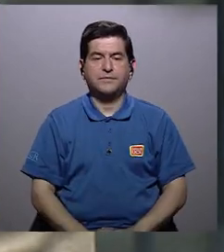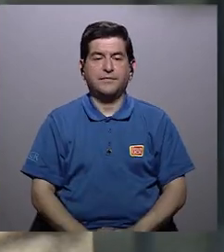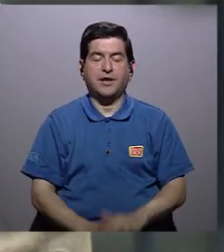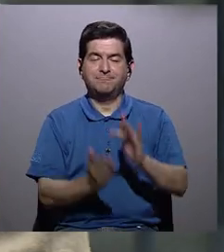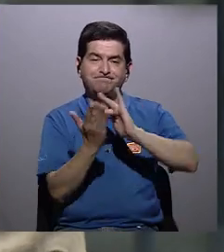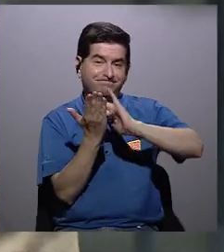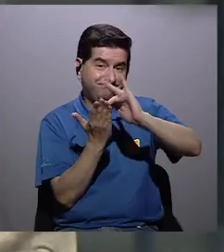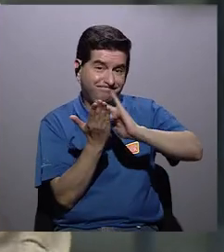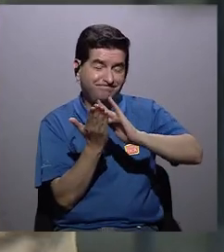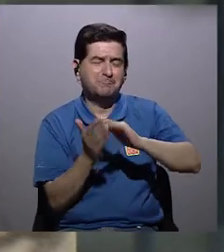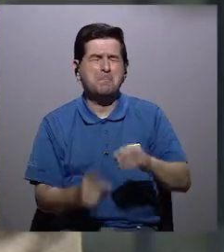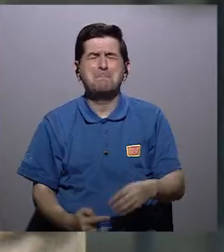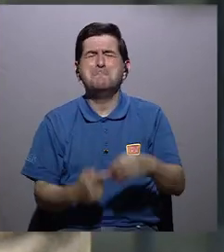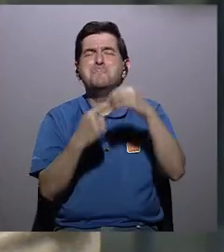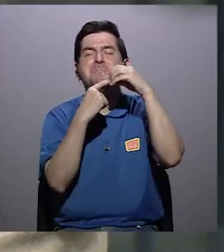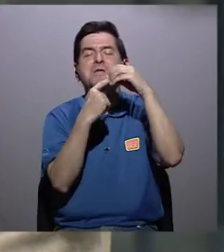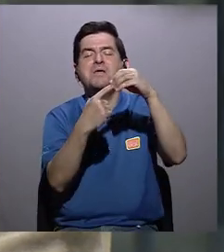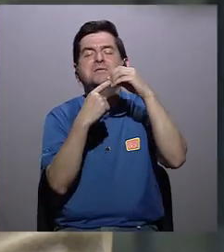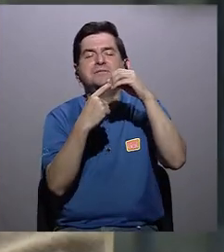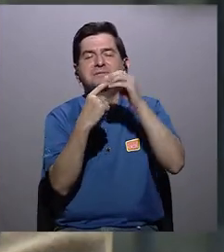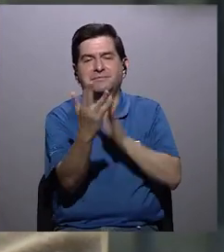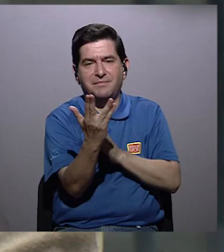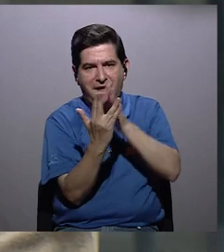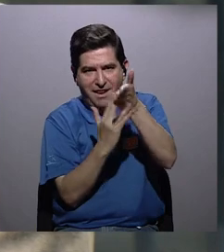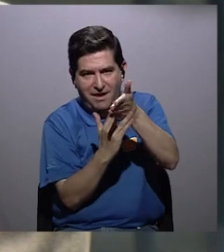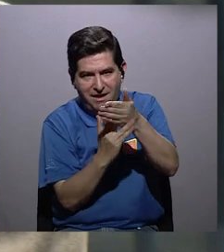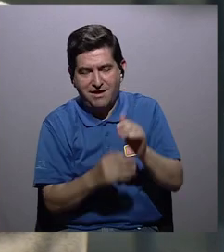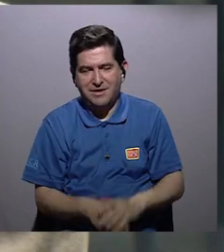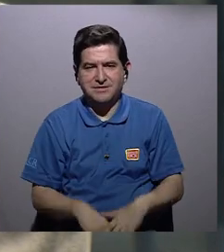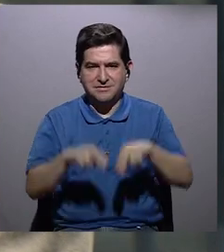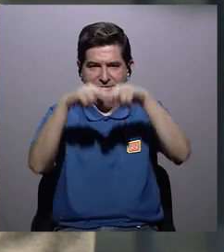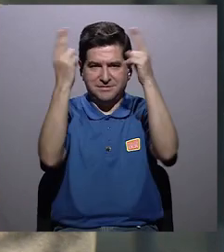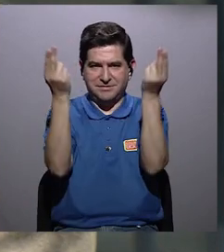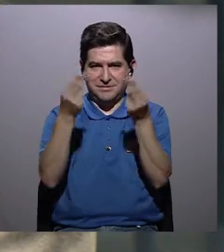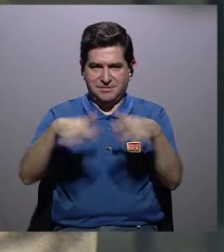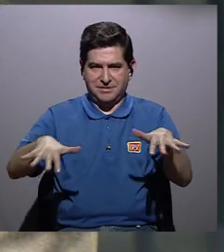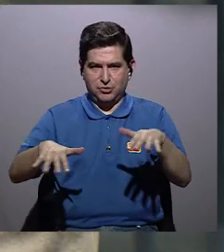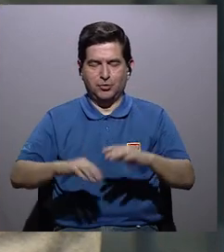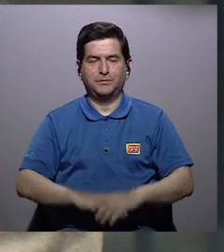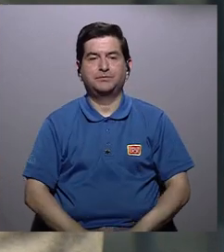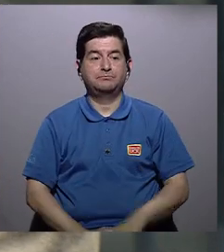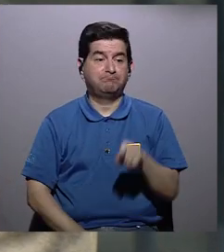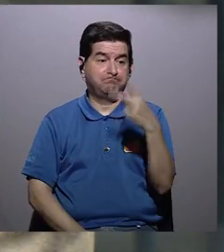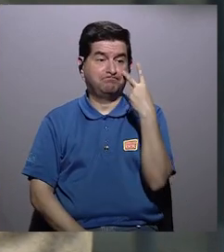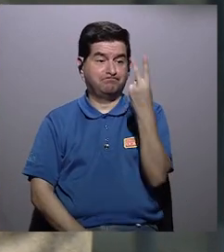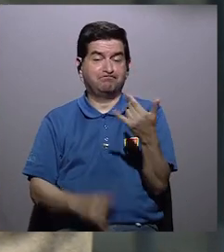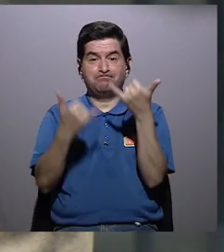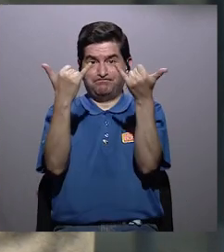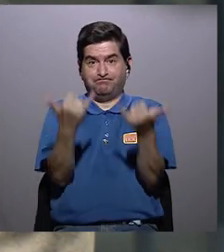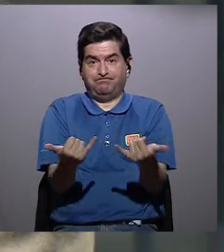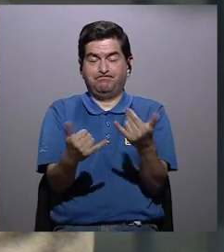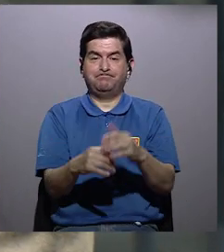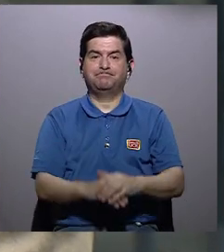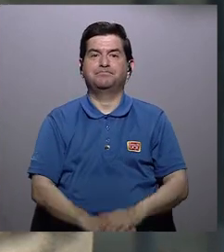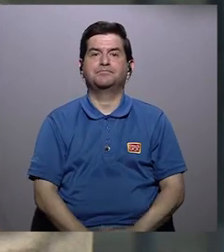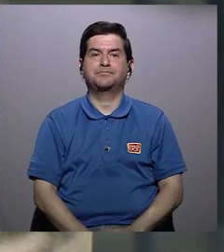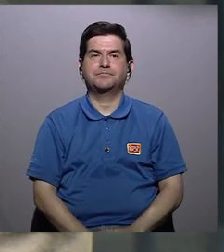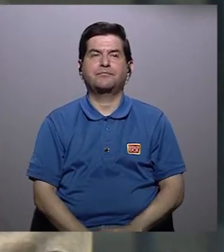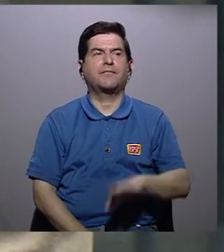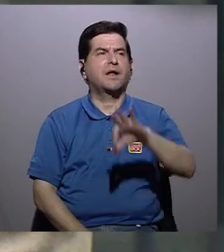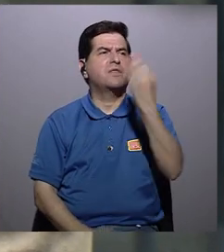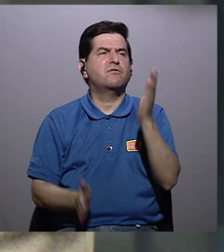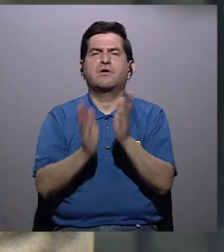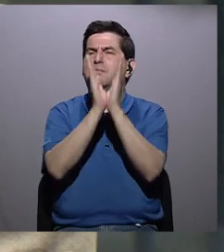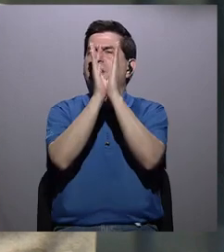teléfono celular es el principal medio de acceso al internet. Y eso lo vemos de una